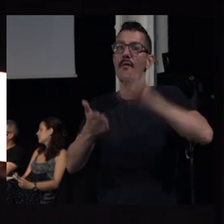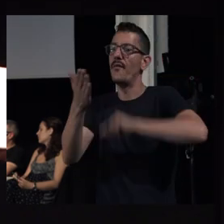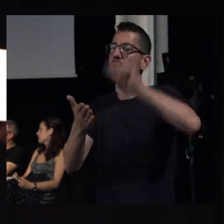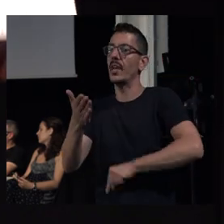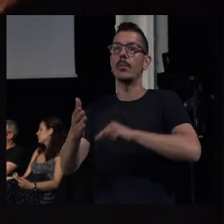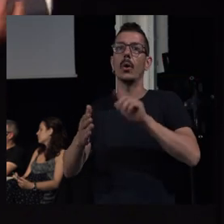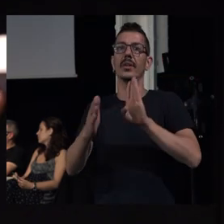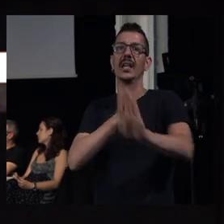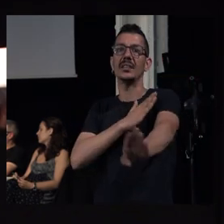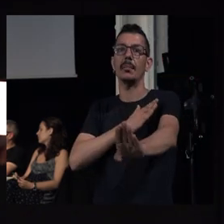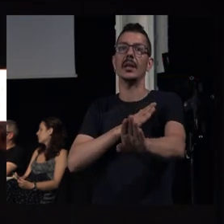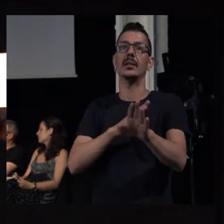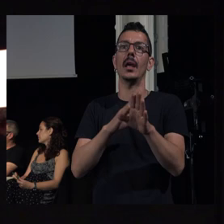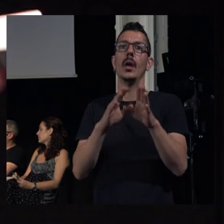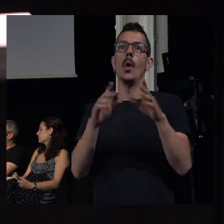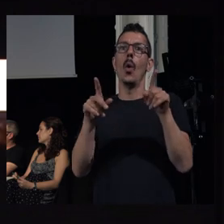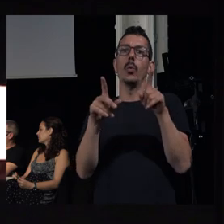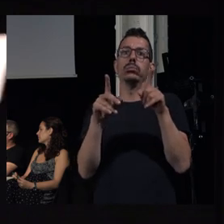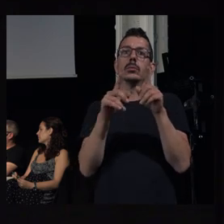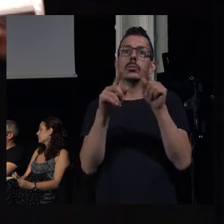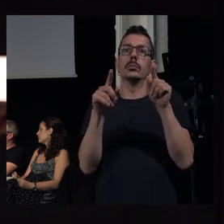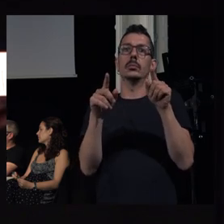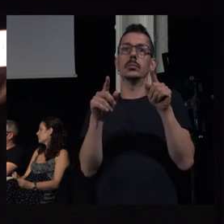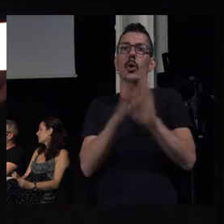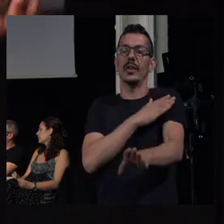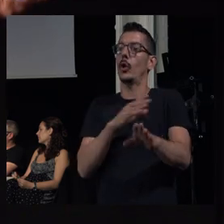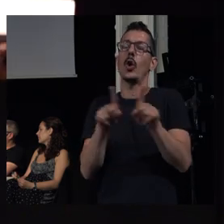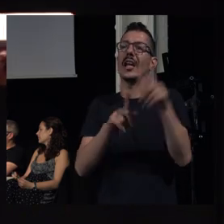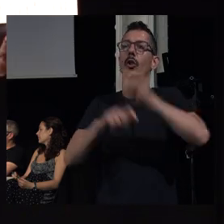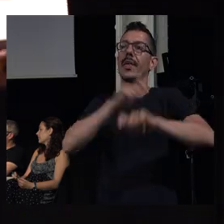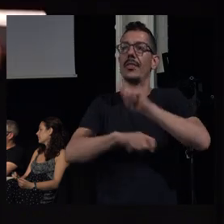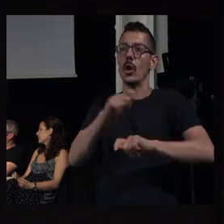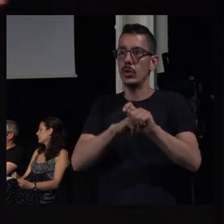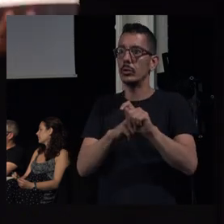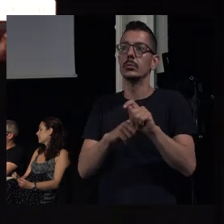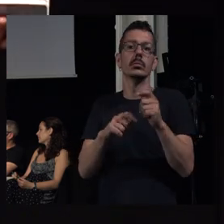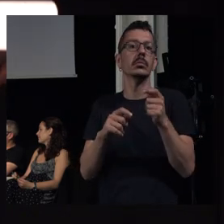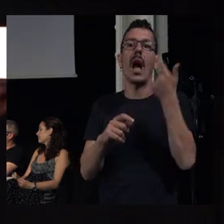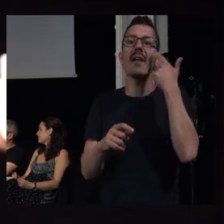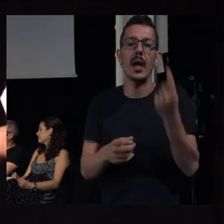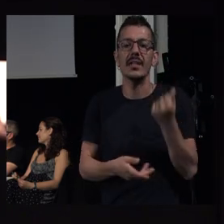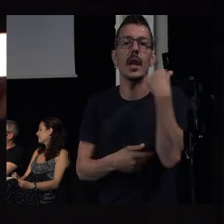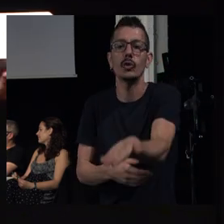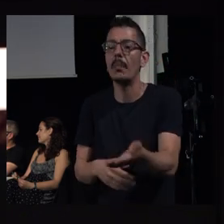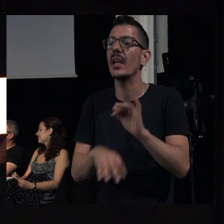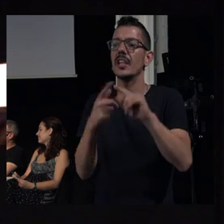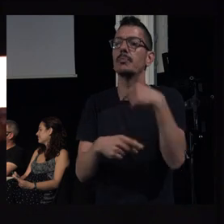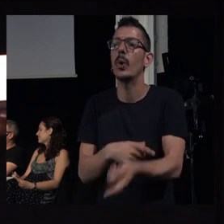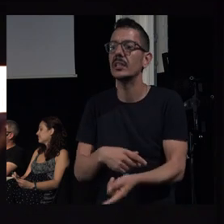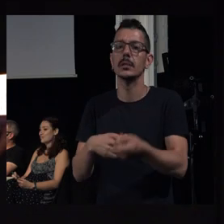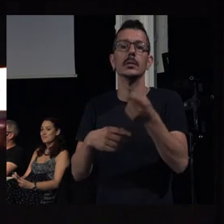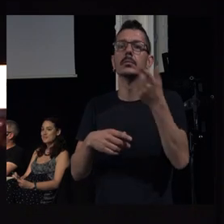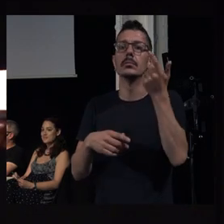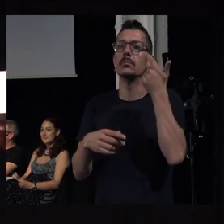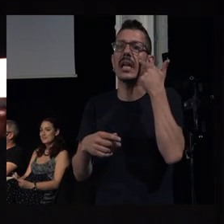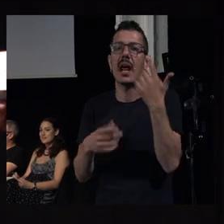puedo hacer y se les da dinero, que es lo que necesitan principalmente. Y luego ya veremos cómo generamos una alianza para poder llevar adelante los